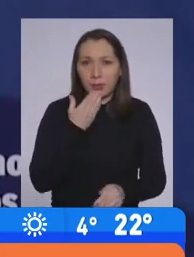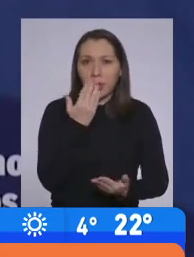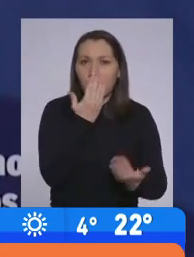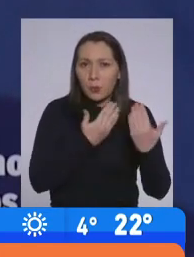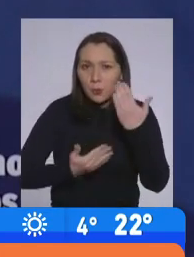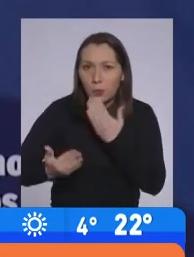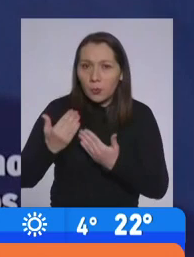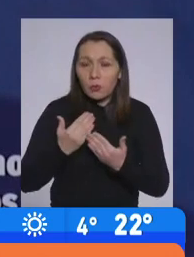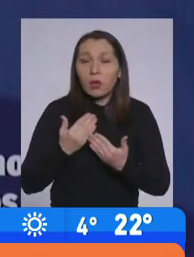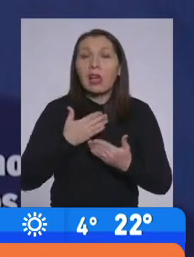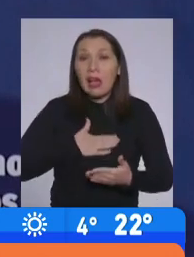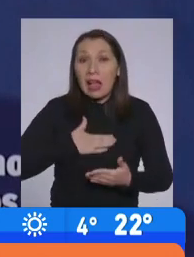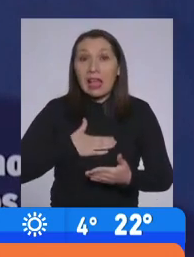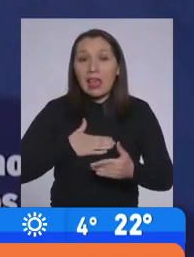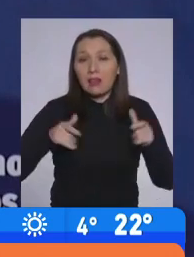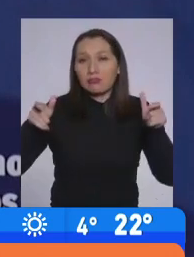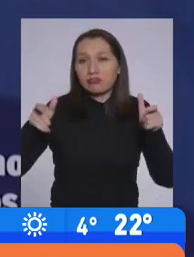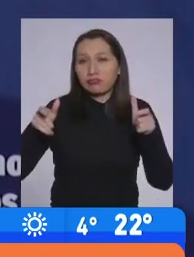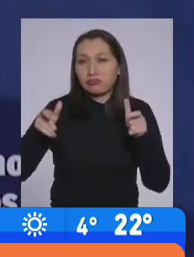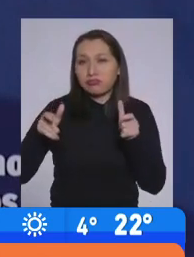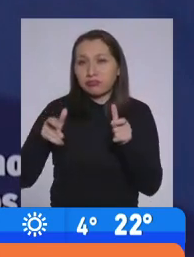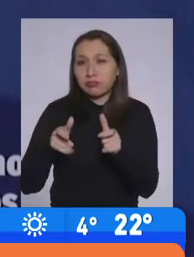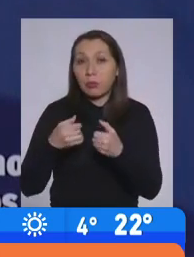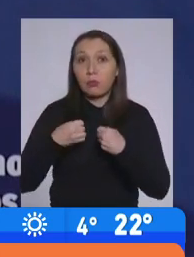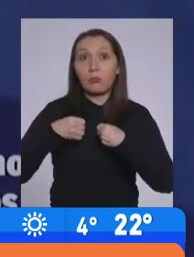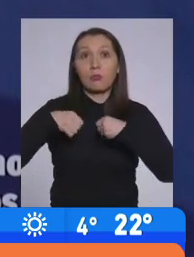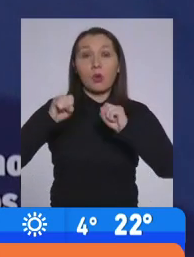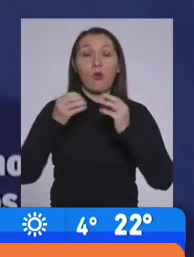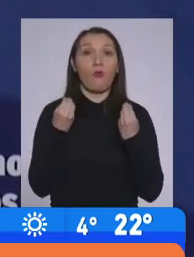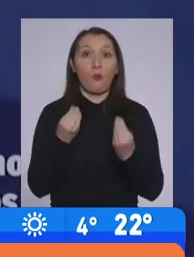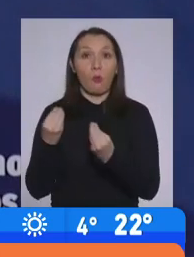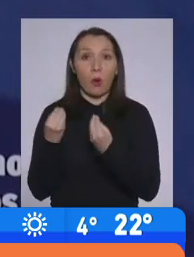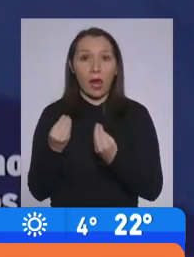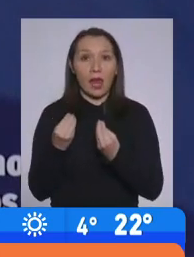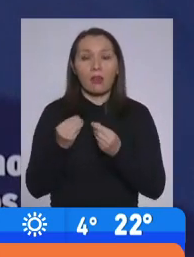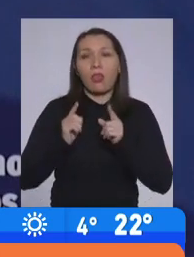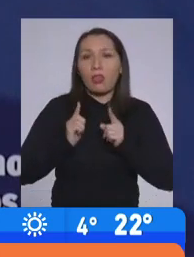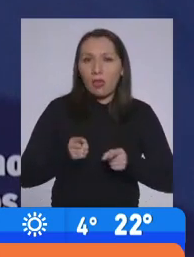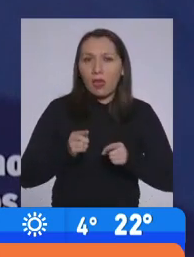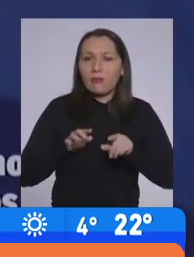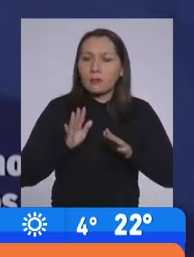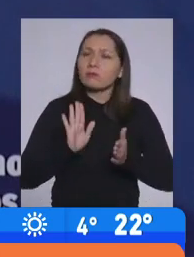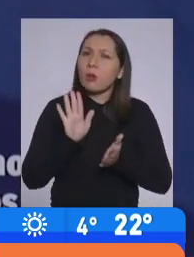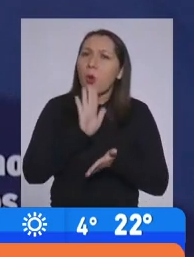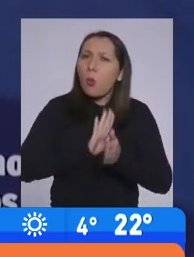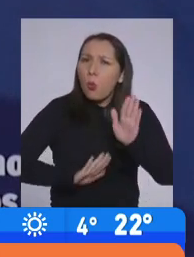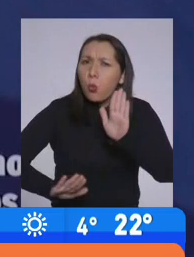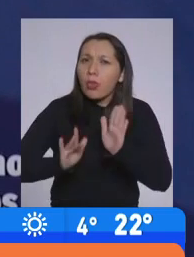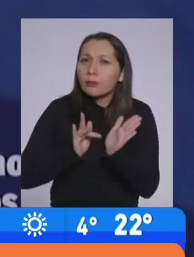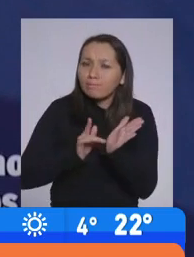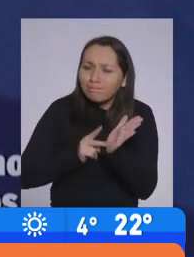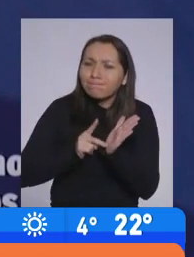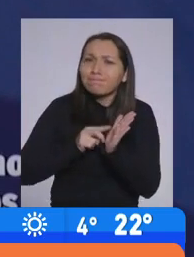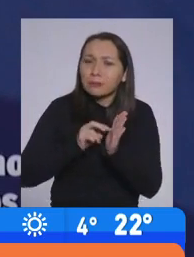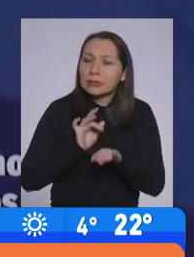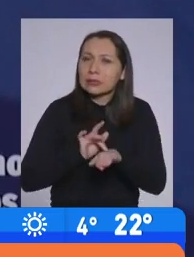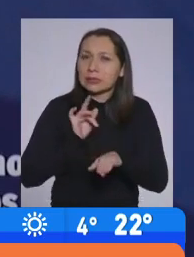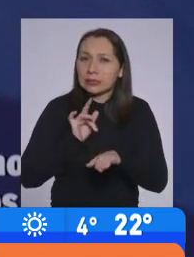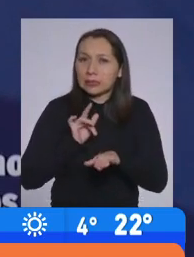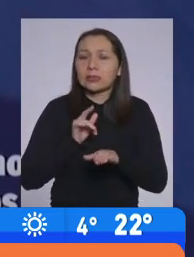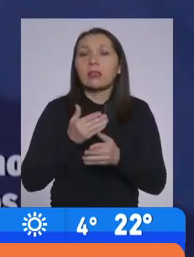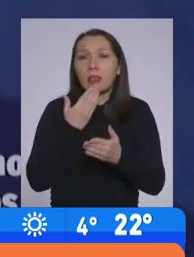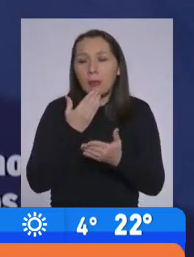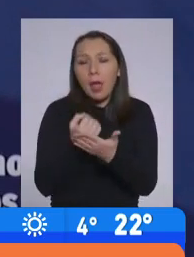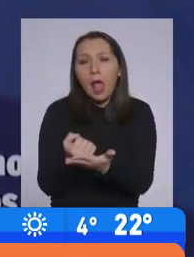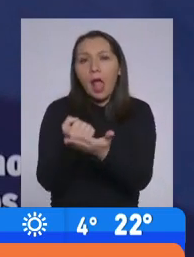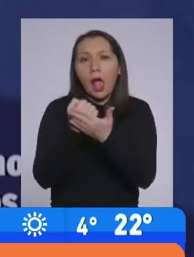si queremos llegar a tener un proceso exitoso debemos actuar con cautela y con la colaboración